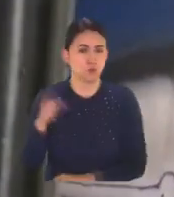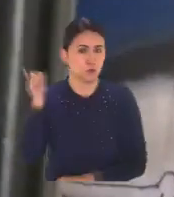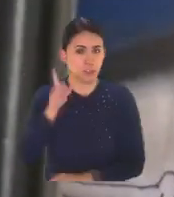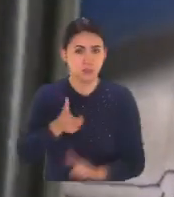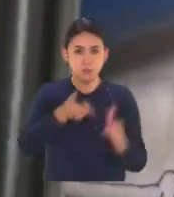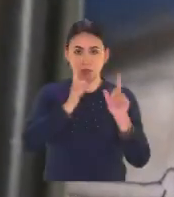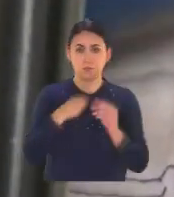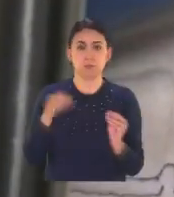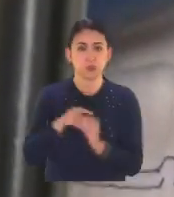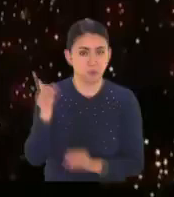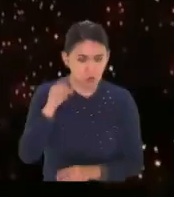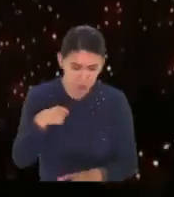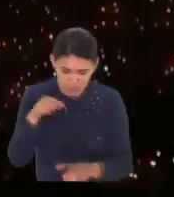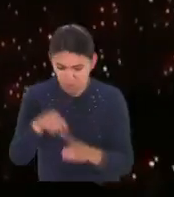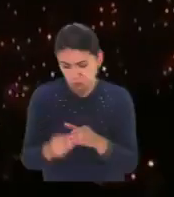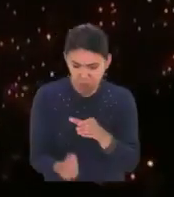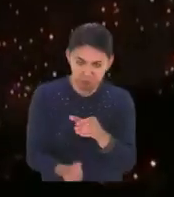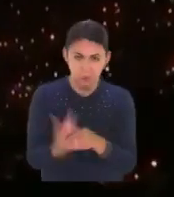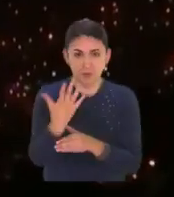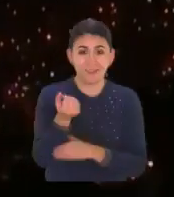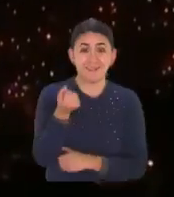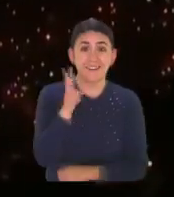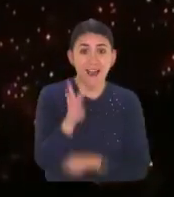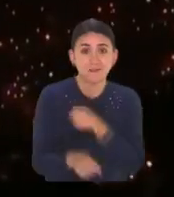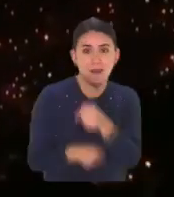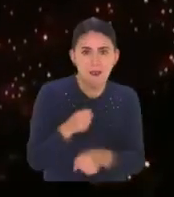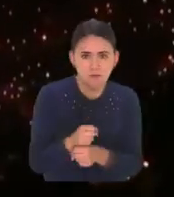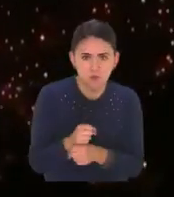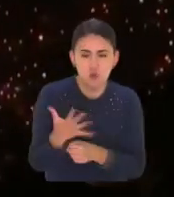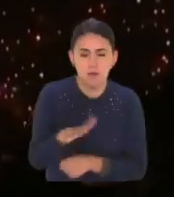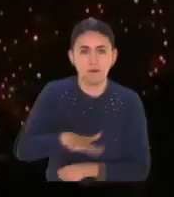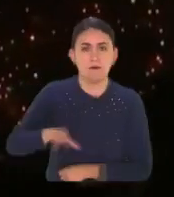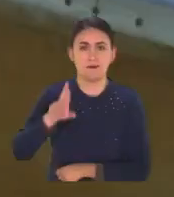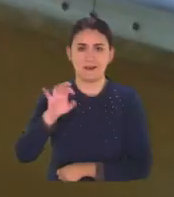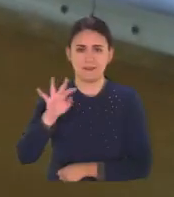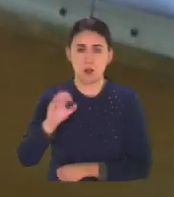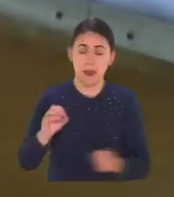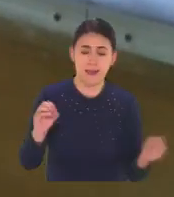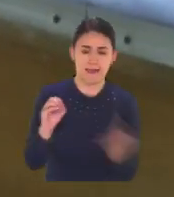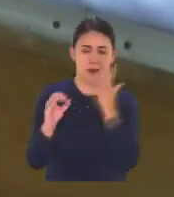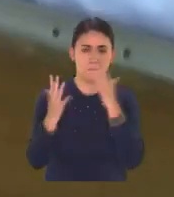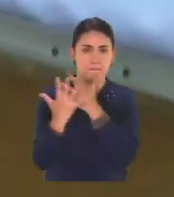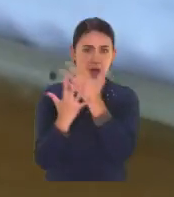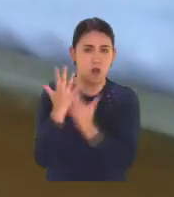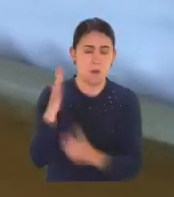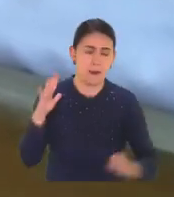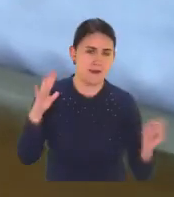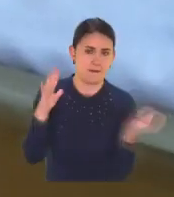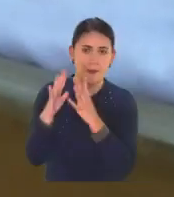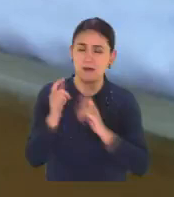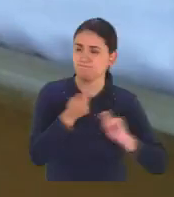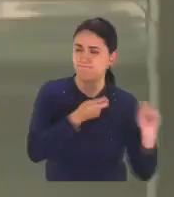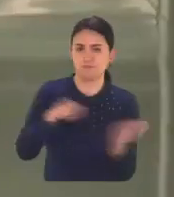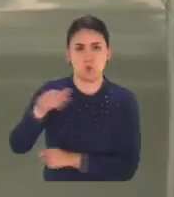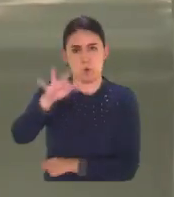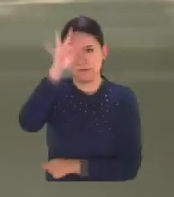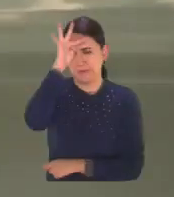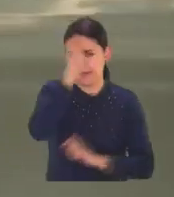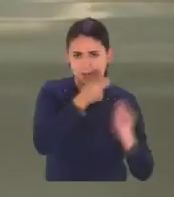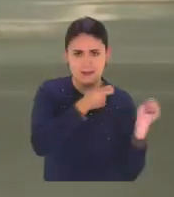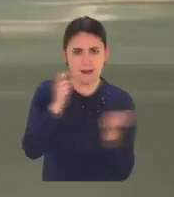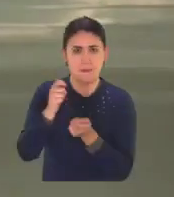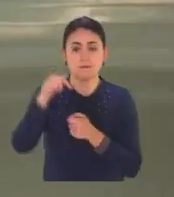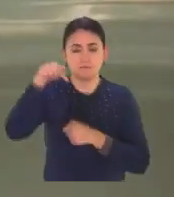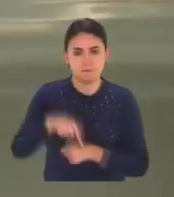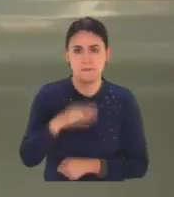informe que entregan las autoridades también allí en esa localidad. Se lesionó una mano, tuvo que ser remitido a un hospital aquí en la